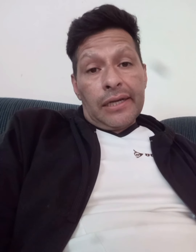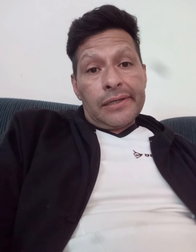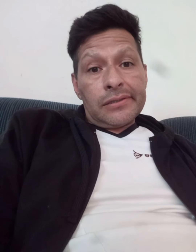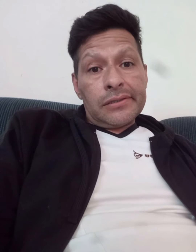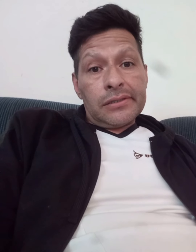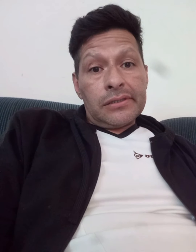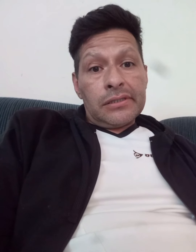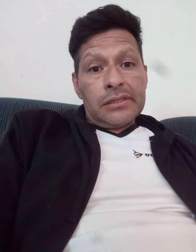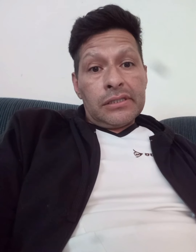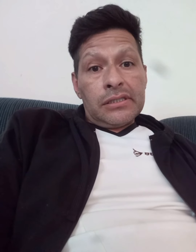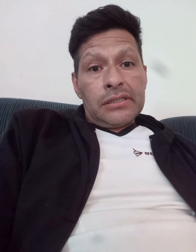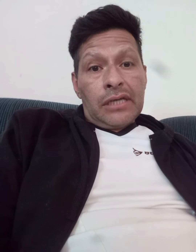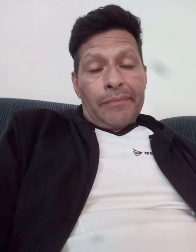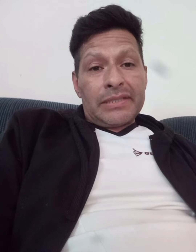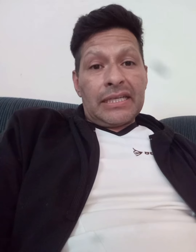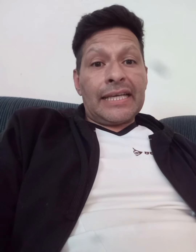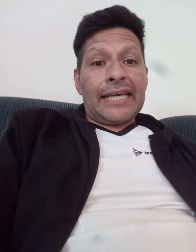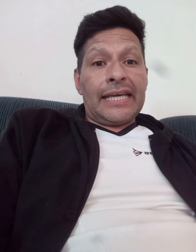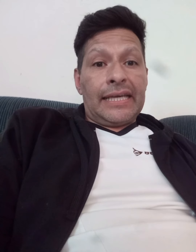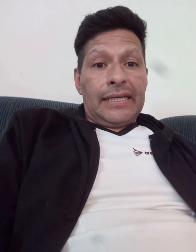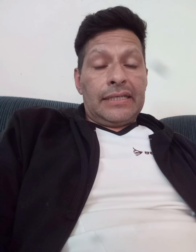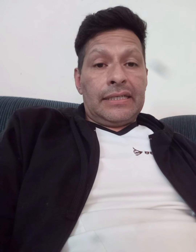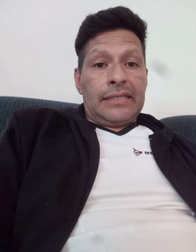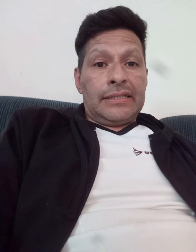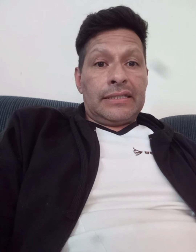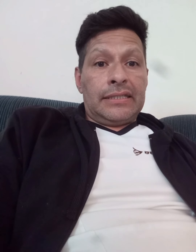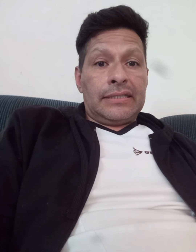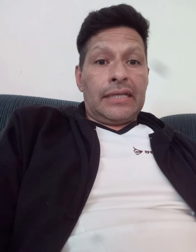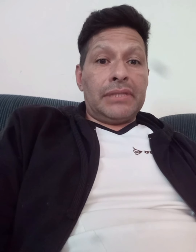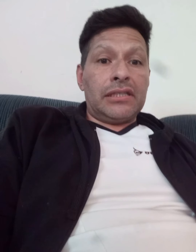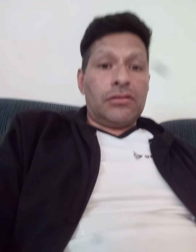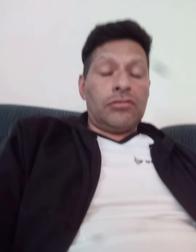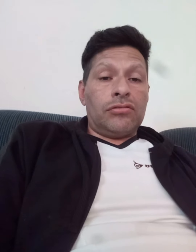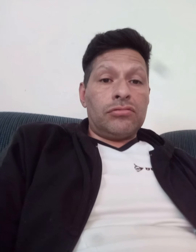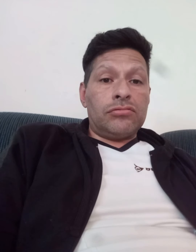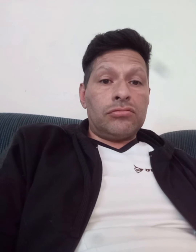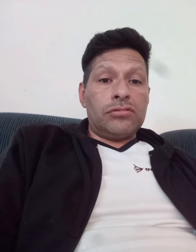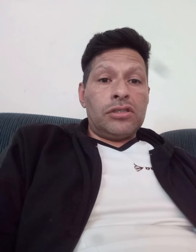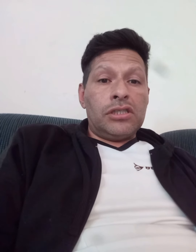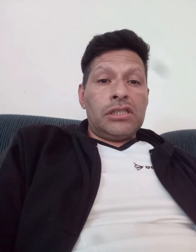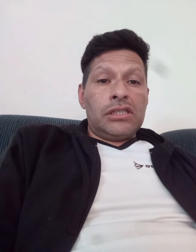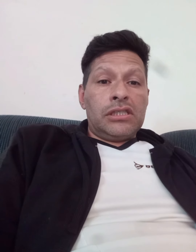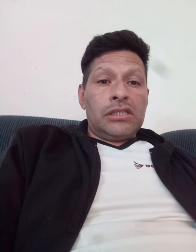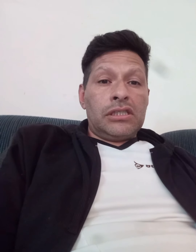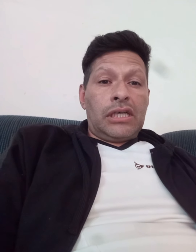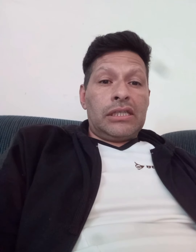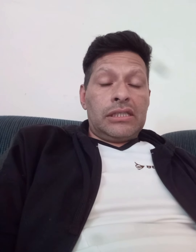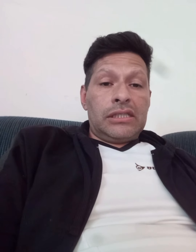investigar, a pesar de que se han metido,